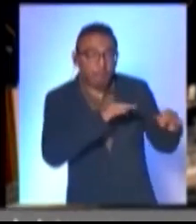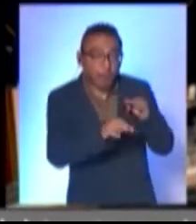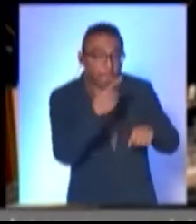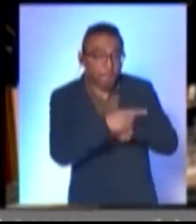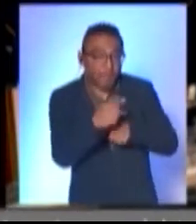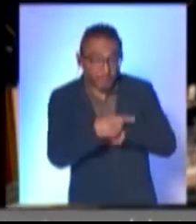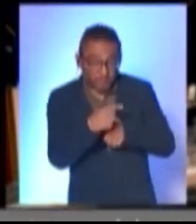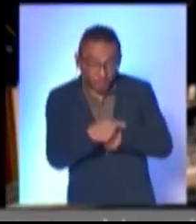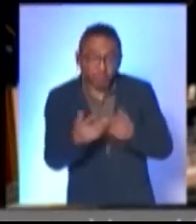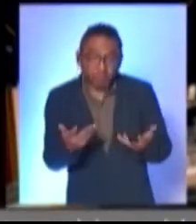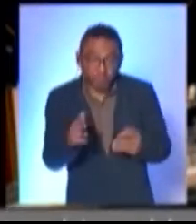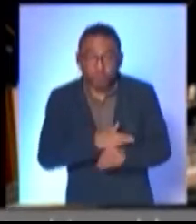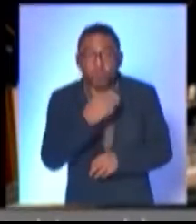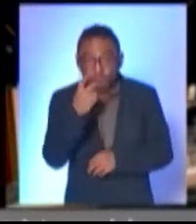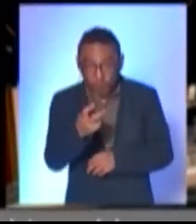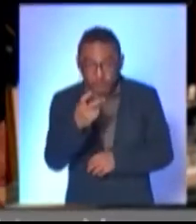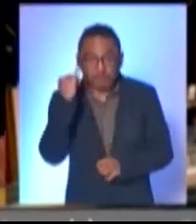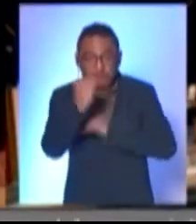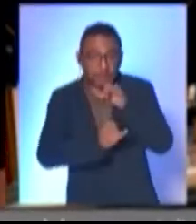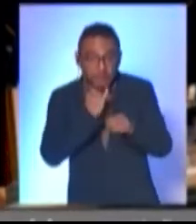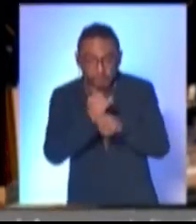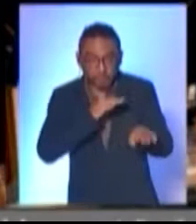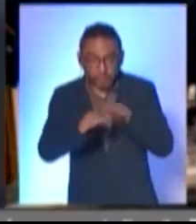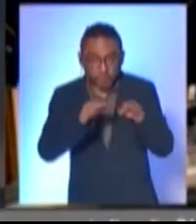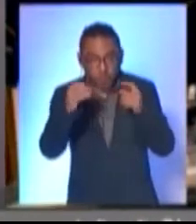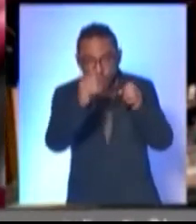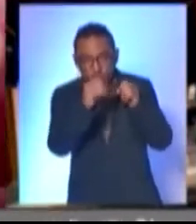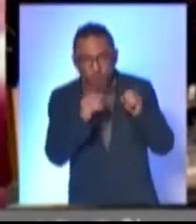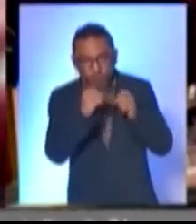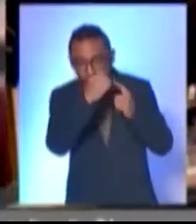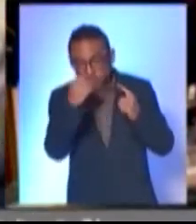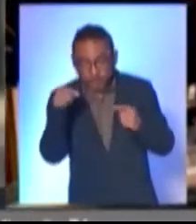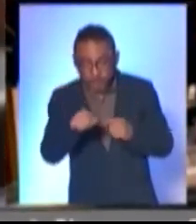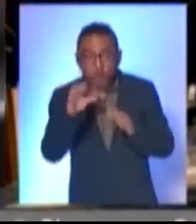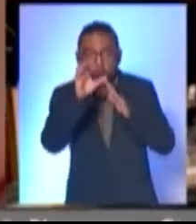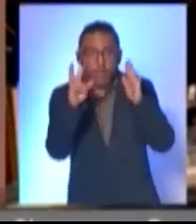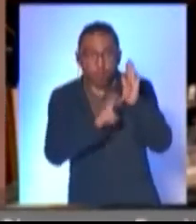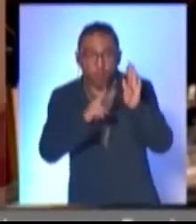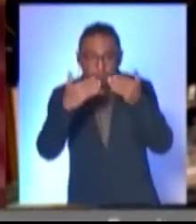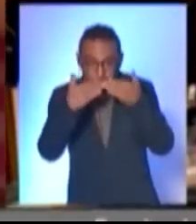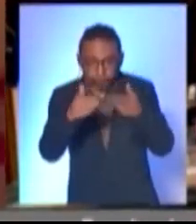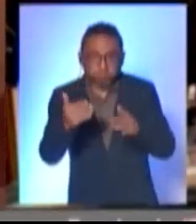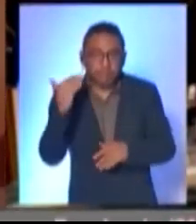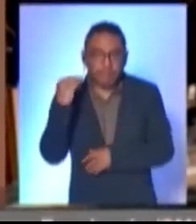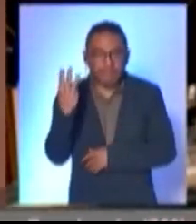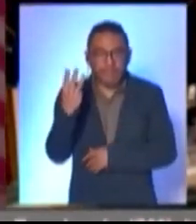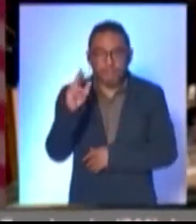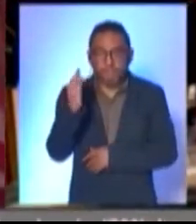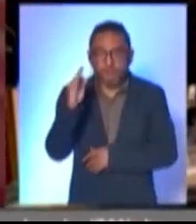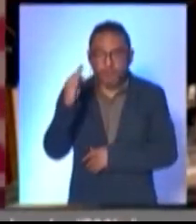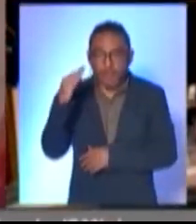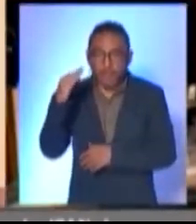peligrosos. Por esta razón es que la International Labour Organization abrió esta convocatoria desde el pasado 3 de febrero y cerrará hasta